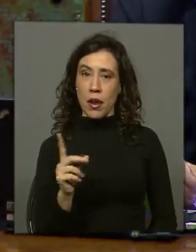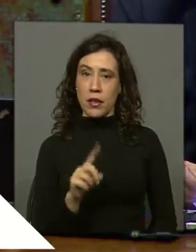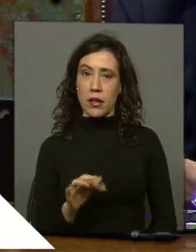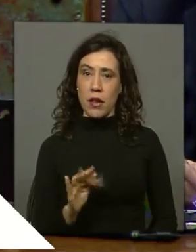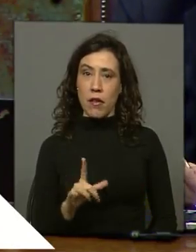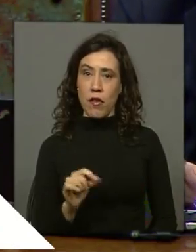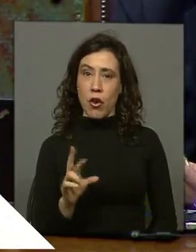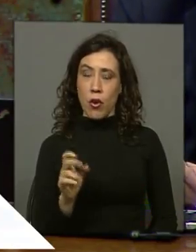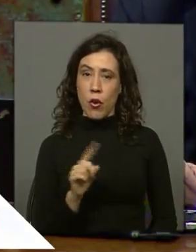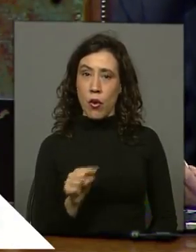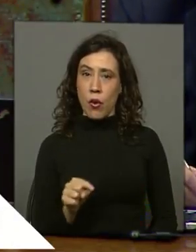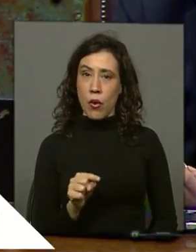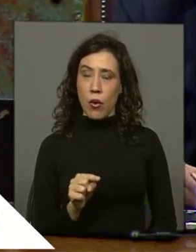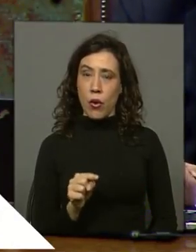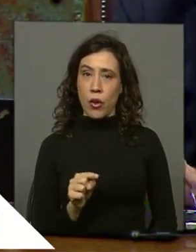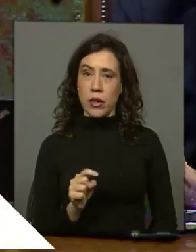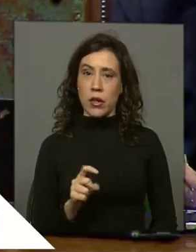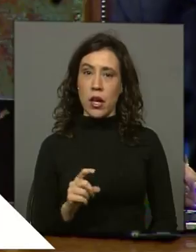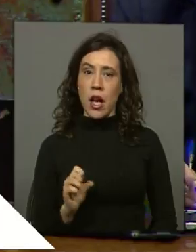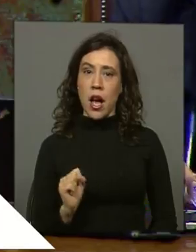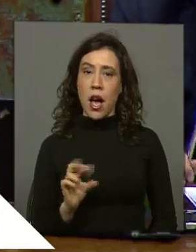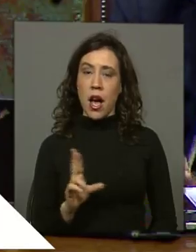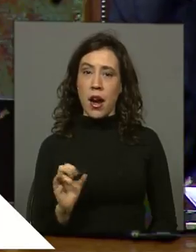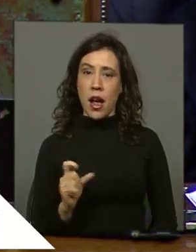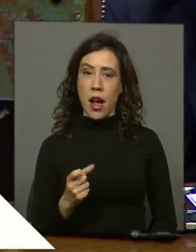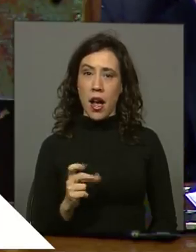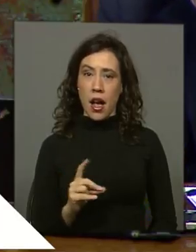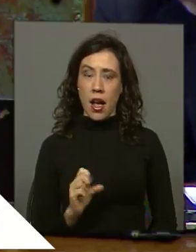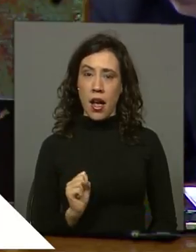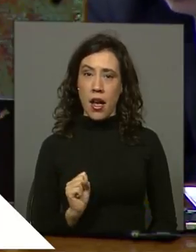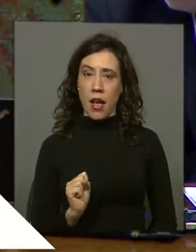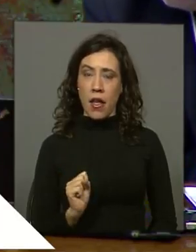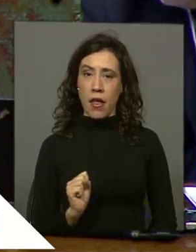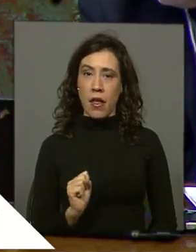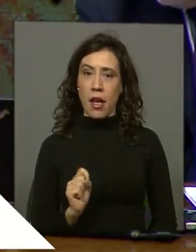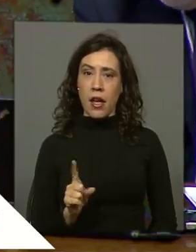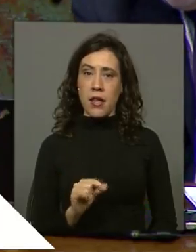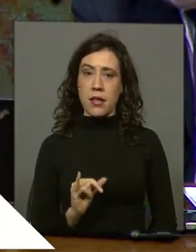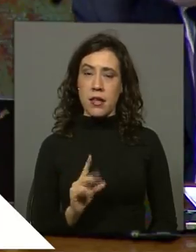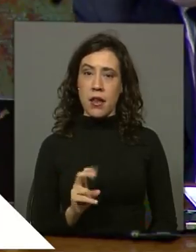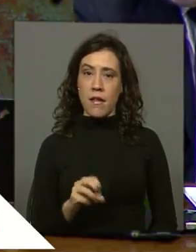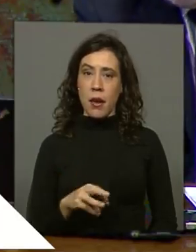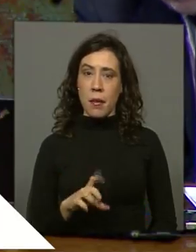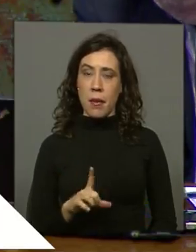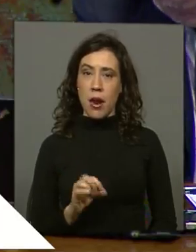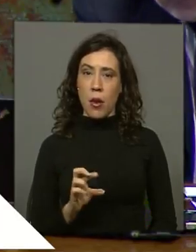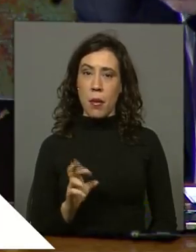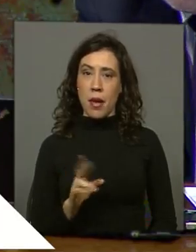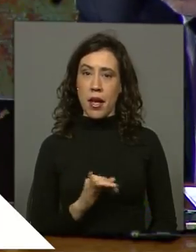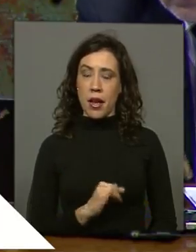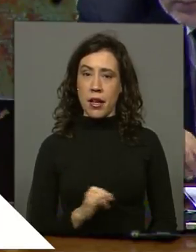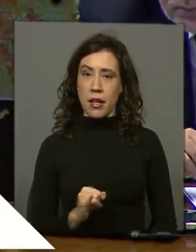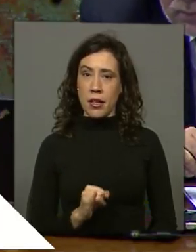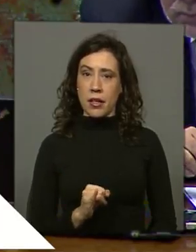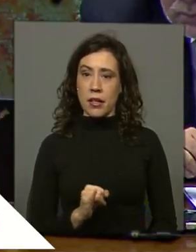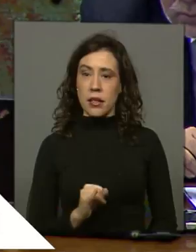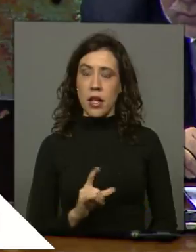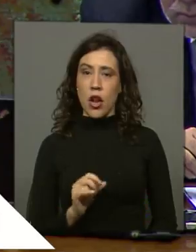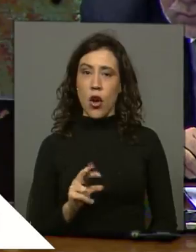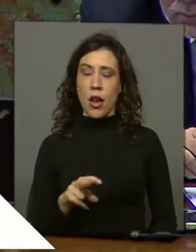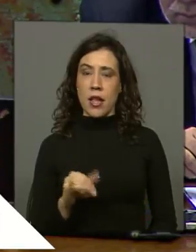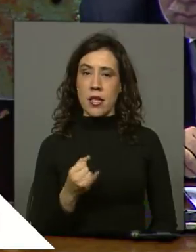Iván Flores el diputado señor Claudio Barregada el diputado Néstor Silva Daniel Melo José Pérez y don Pablo